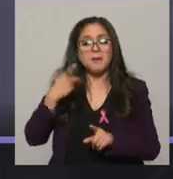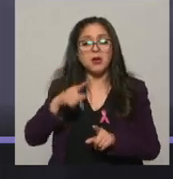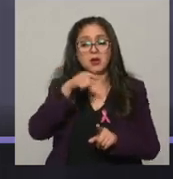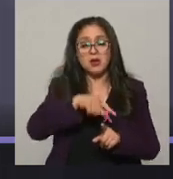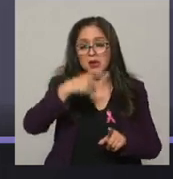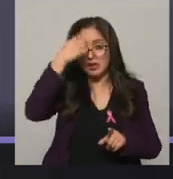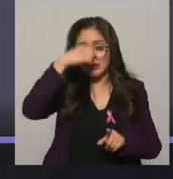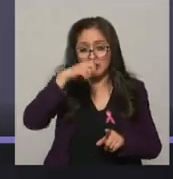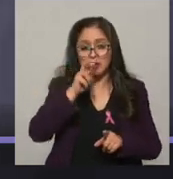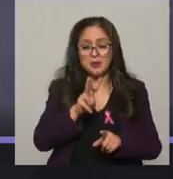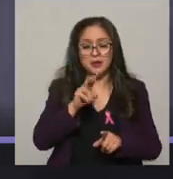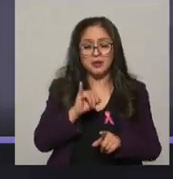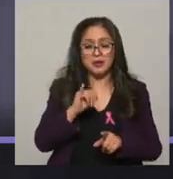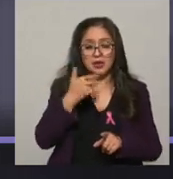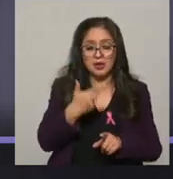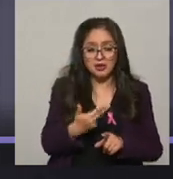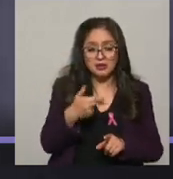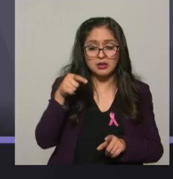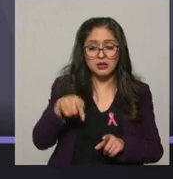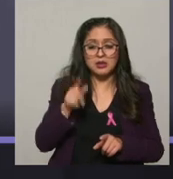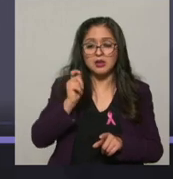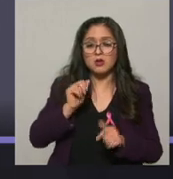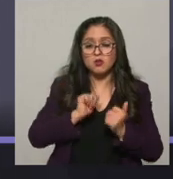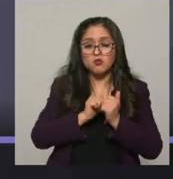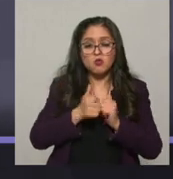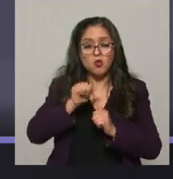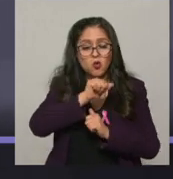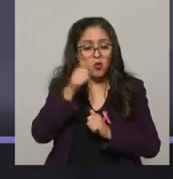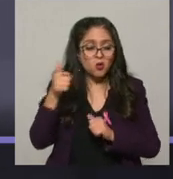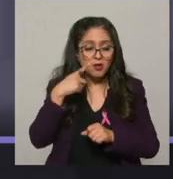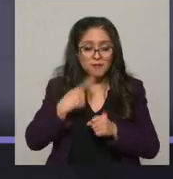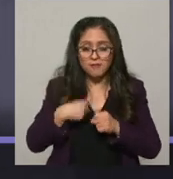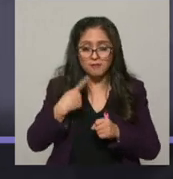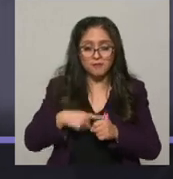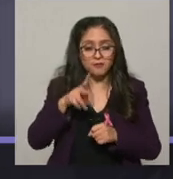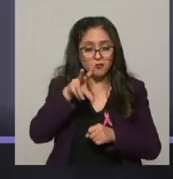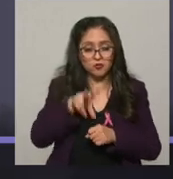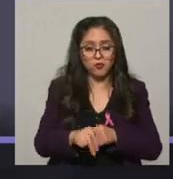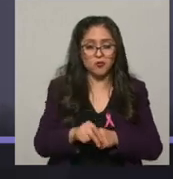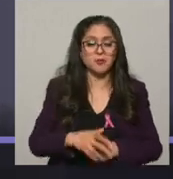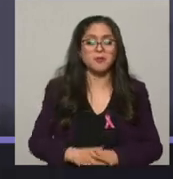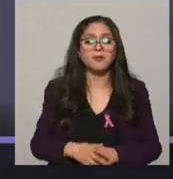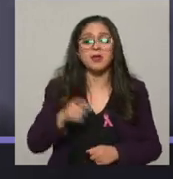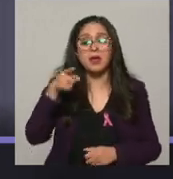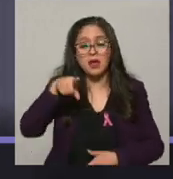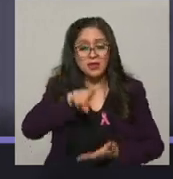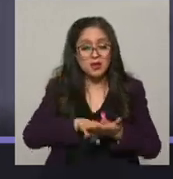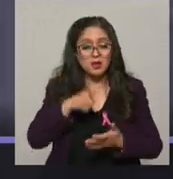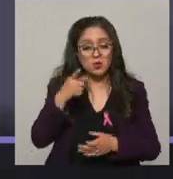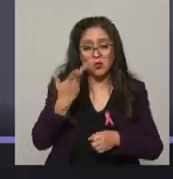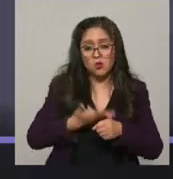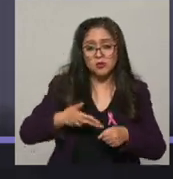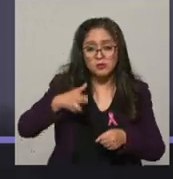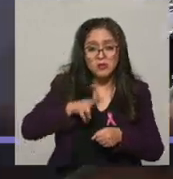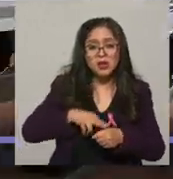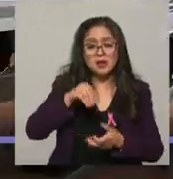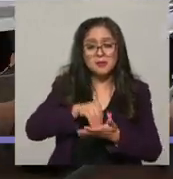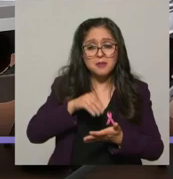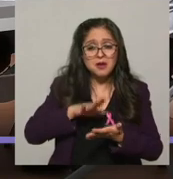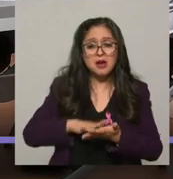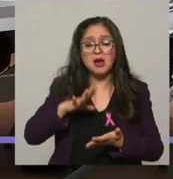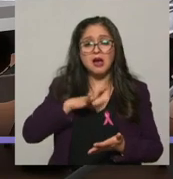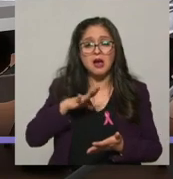Sí, exacto. Dentro de estas clínicas, sí, no para otros padecimientos. No, son para mujeres trans. Dentro de estas clínicas están acudidas